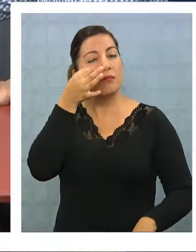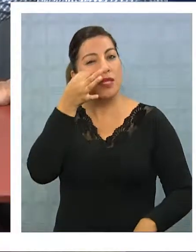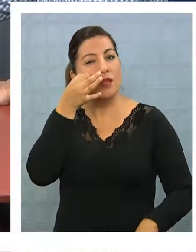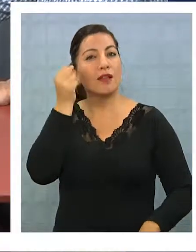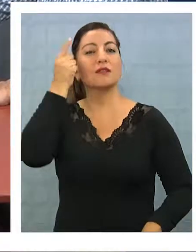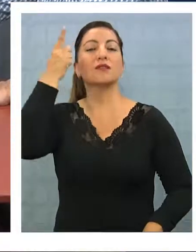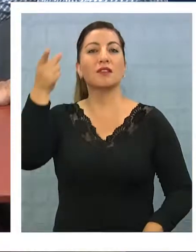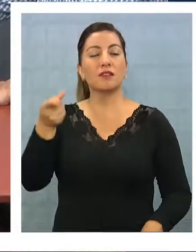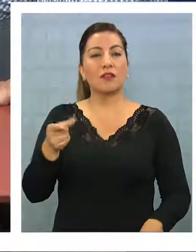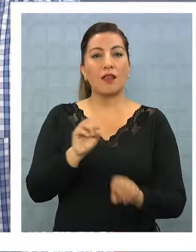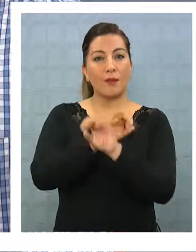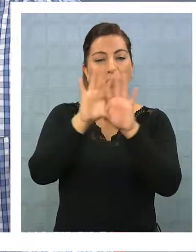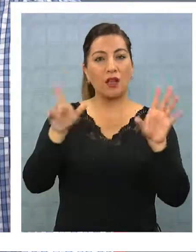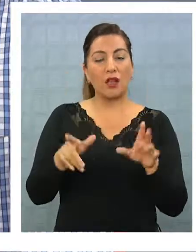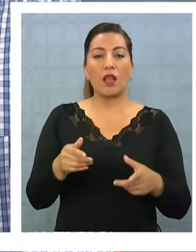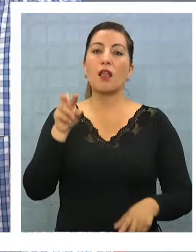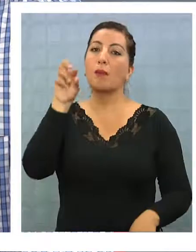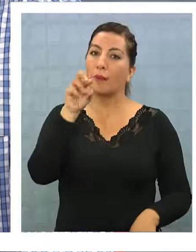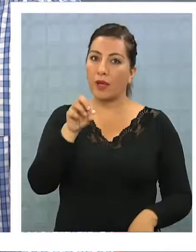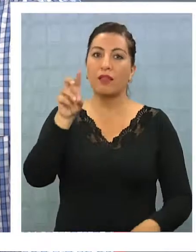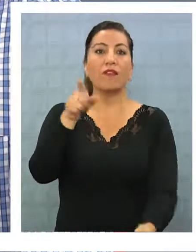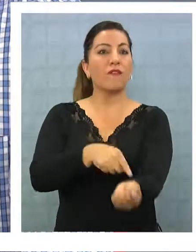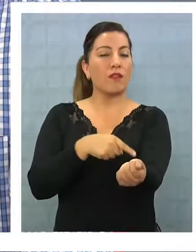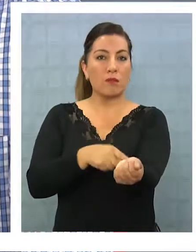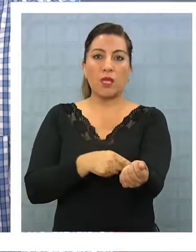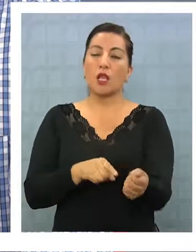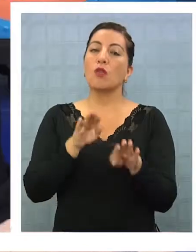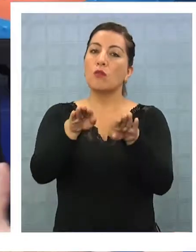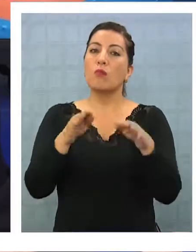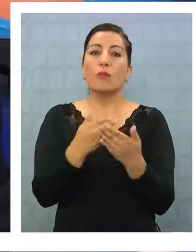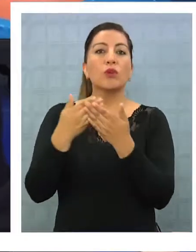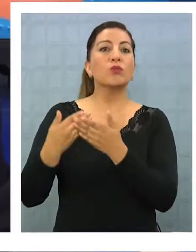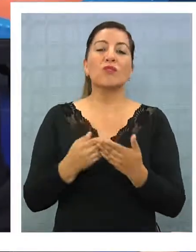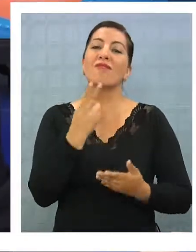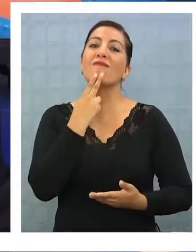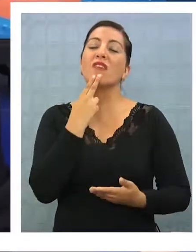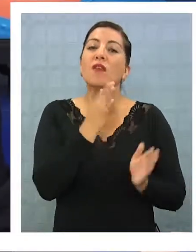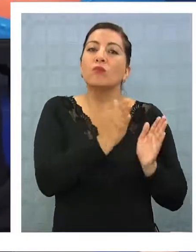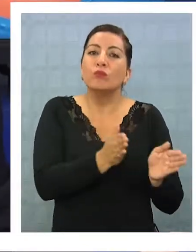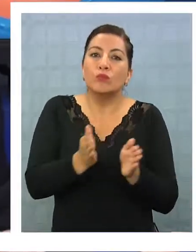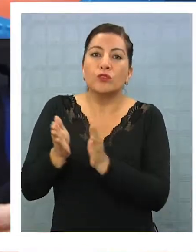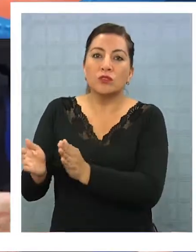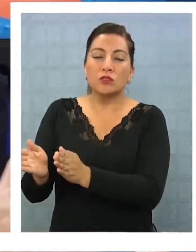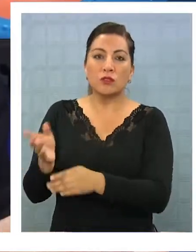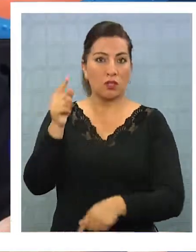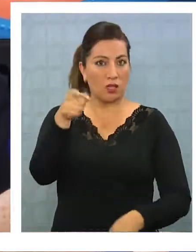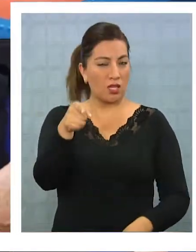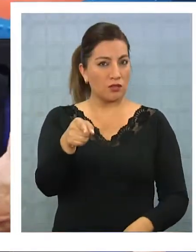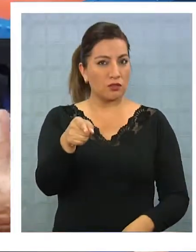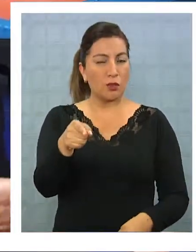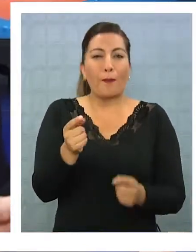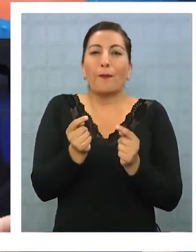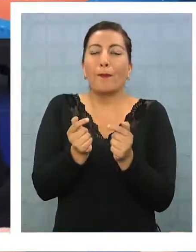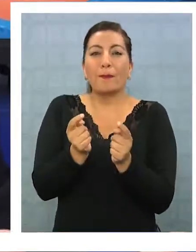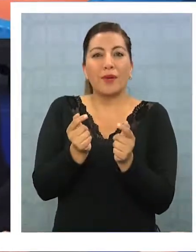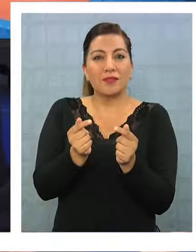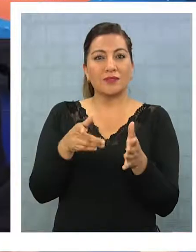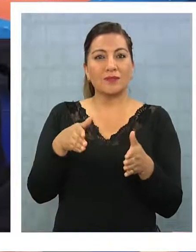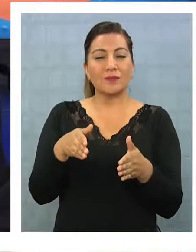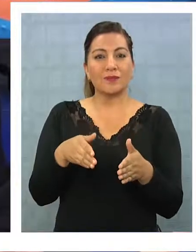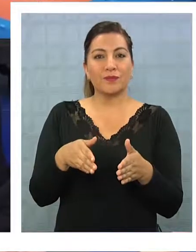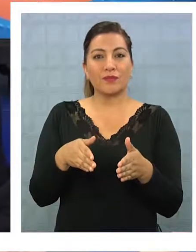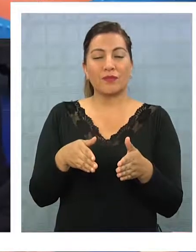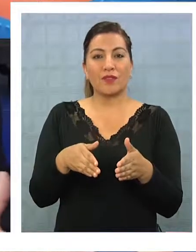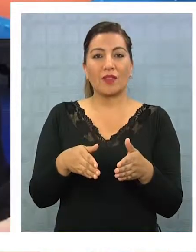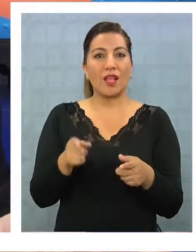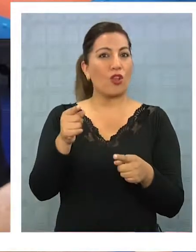cómo cómo los padres y la familia y los propios estudiantes vivieron este proceso. Esto es algo parecido en